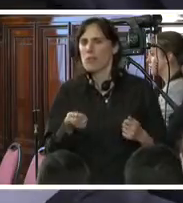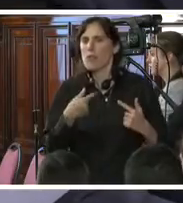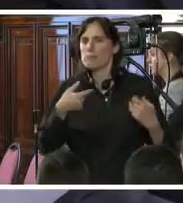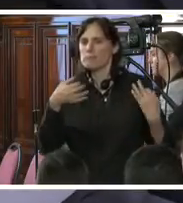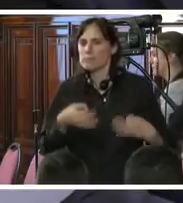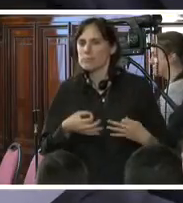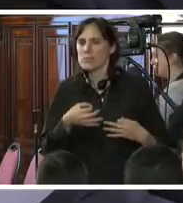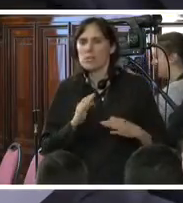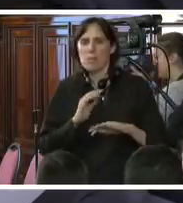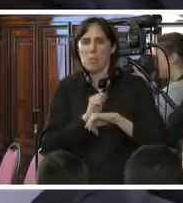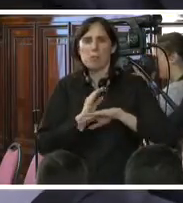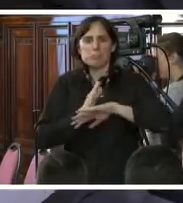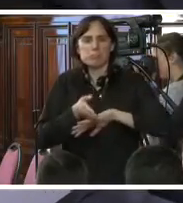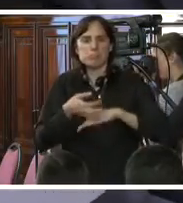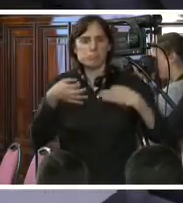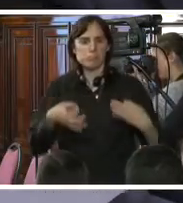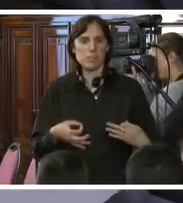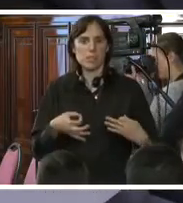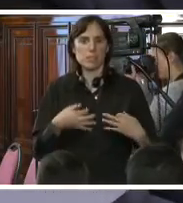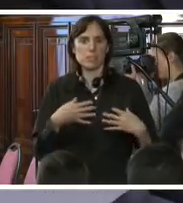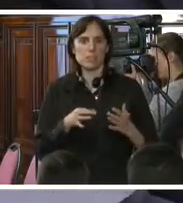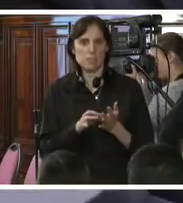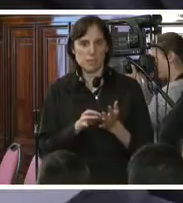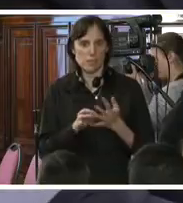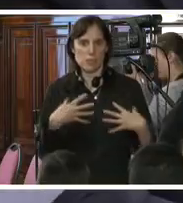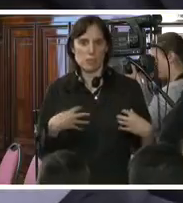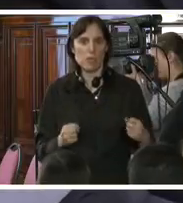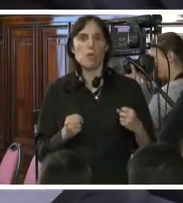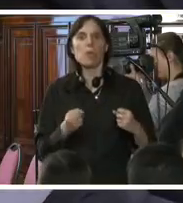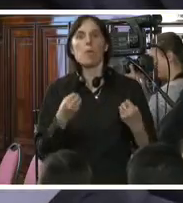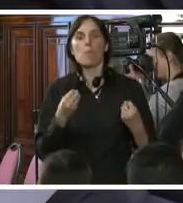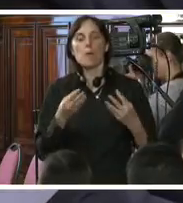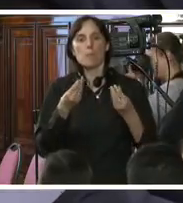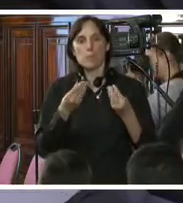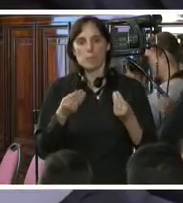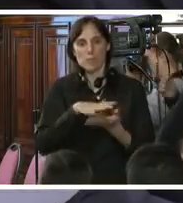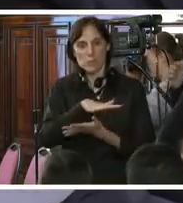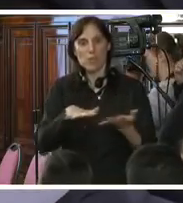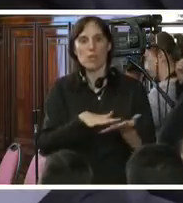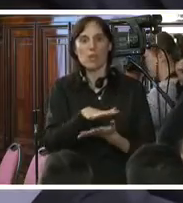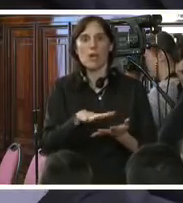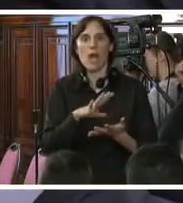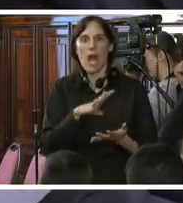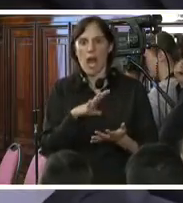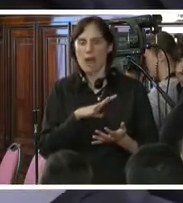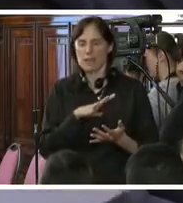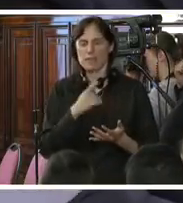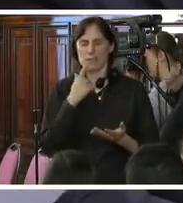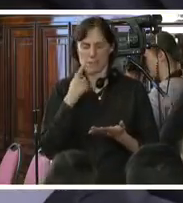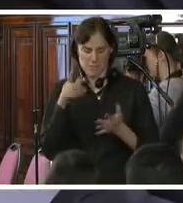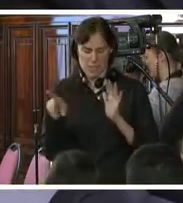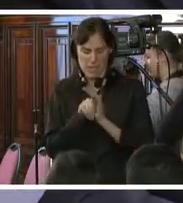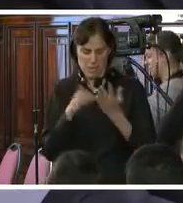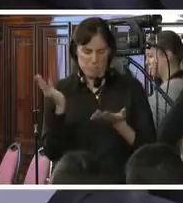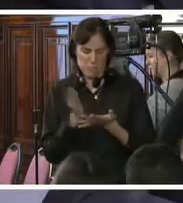acceso efectivo a este servicio de salud. Pues, en muchos casos, las propias leyes penales señalan requisitos desproporcionados,